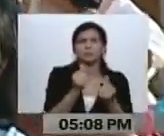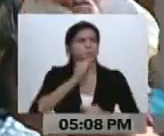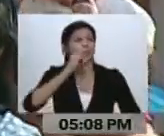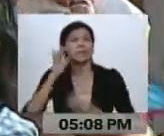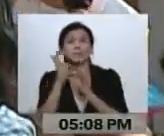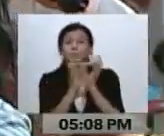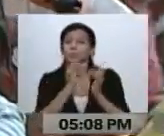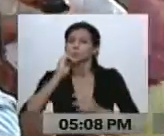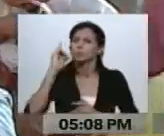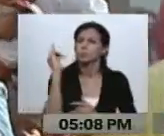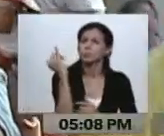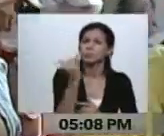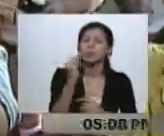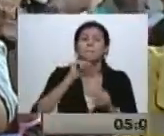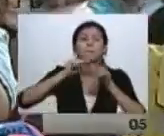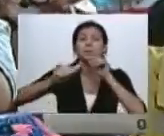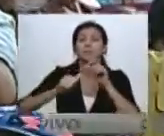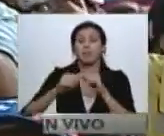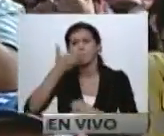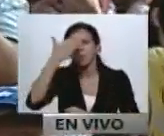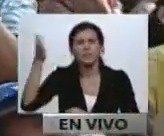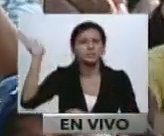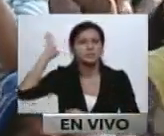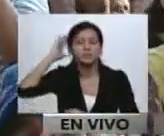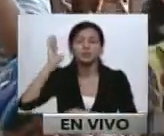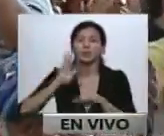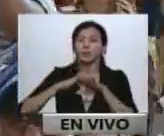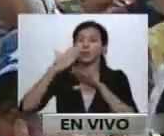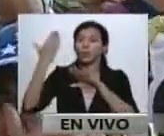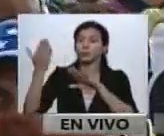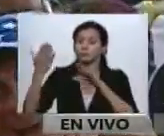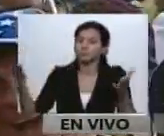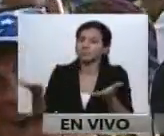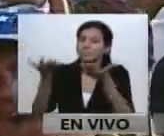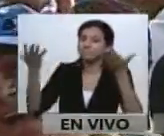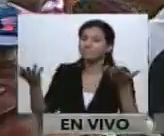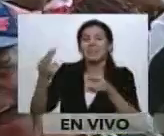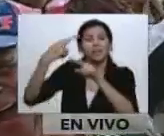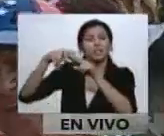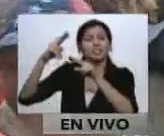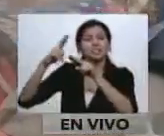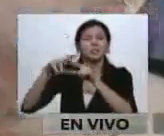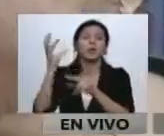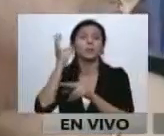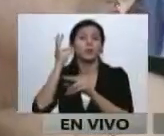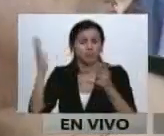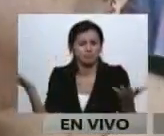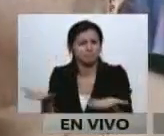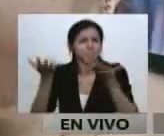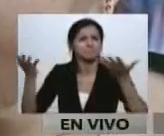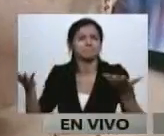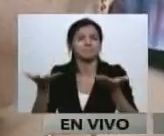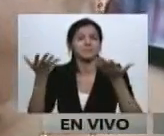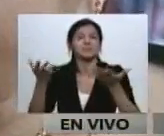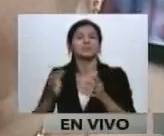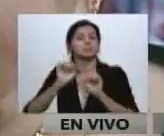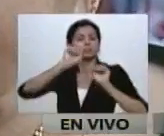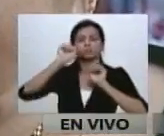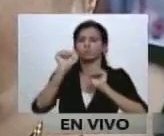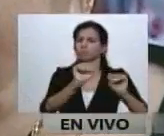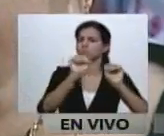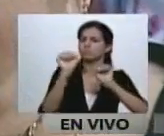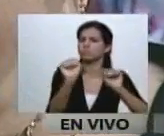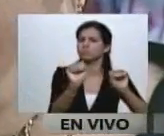e hipocresía, porque exaltó a los niños, las mujeres, y rechazó